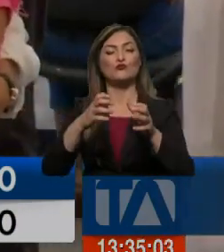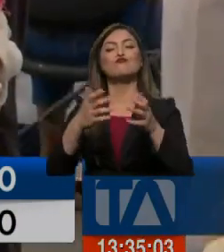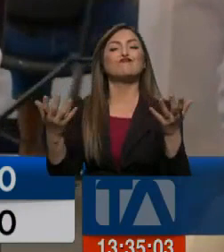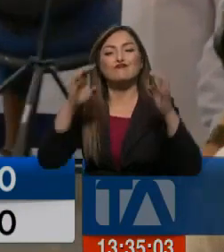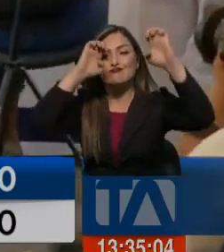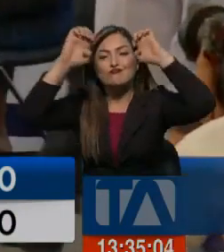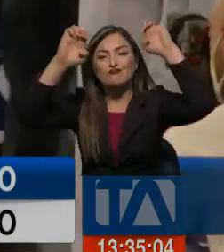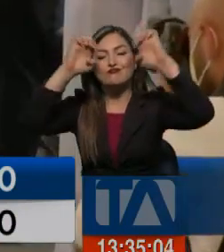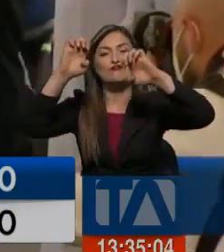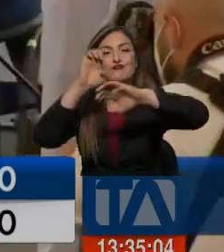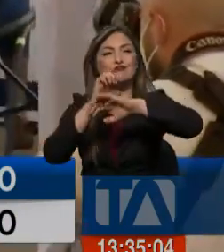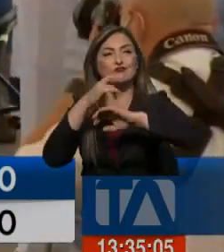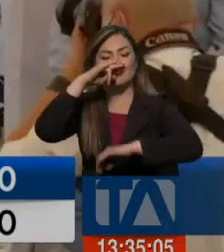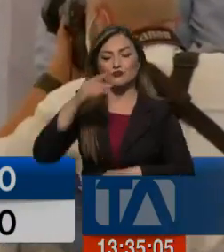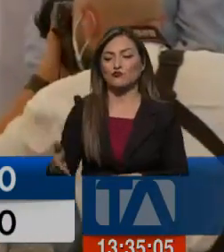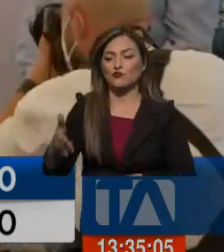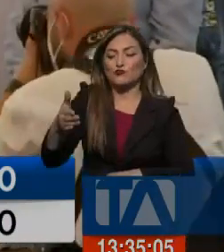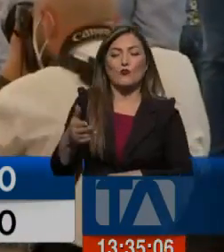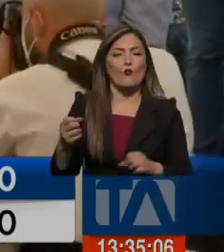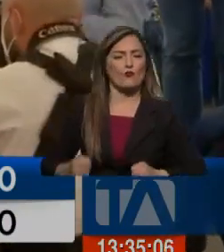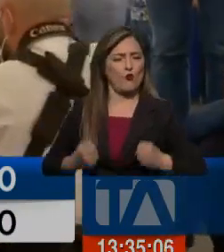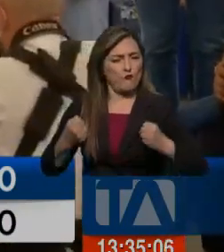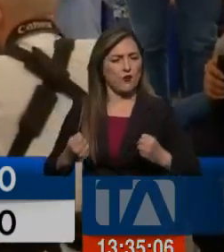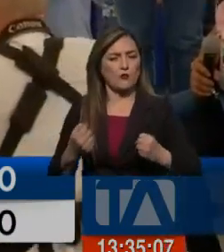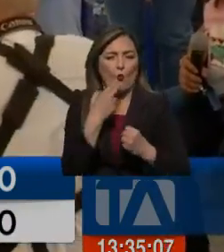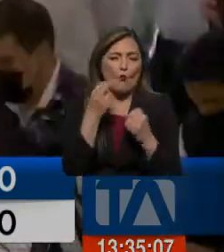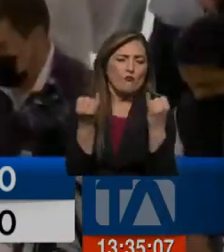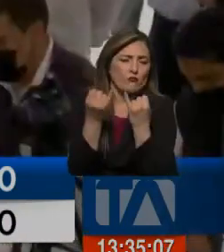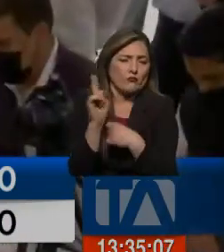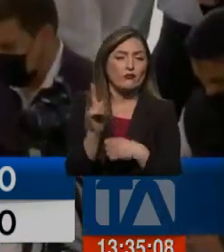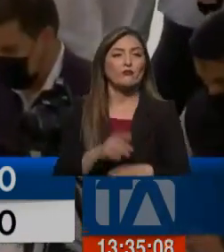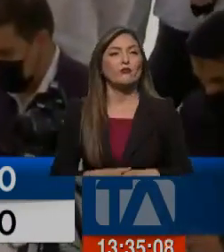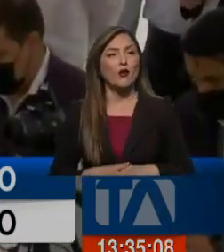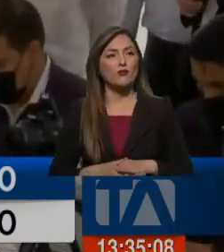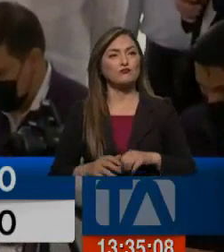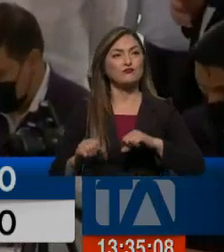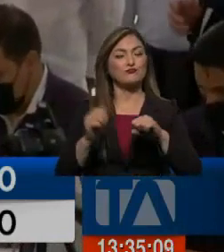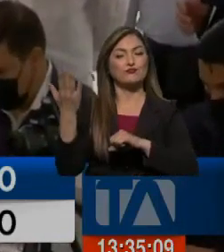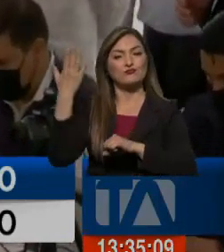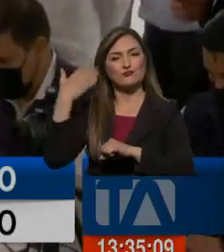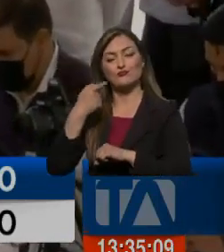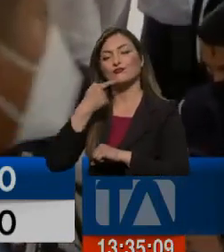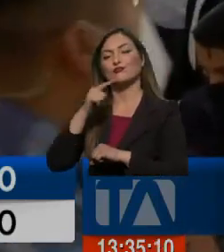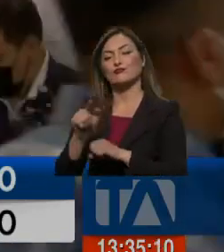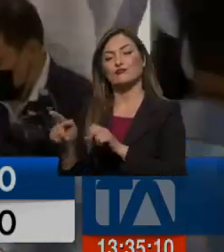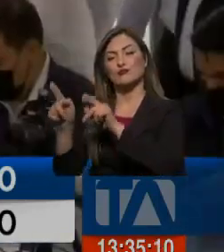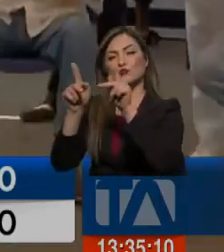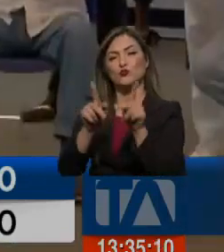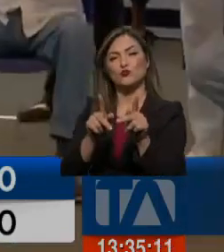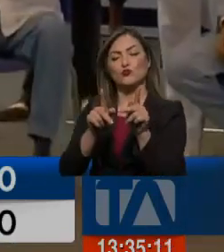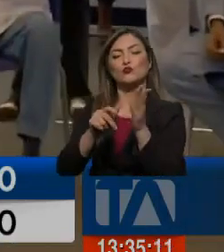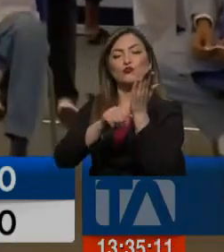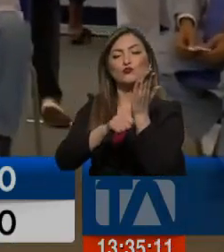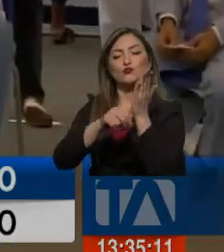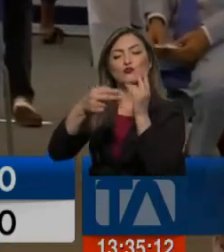la Estrategia Ecuador Crece Sin Desnutrición para analizar las gestiones. En aquel entonces se indicó que se definiría un plan de cedulación